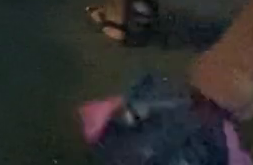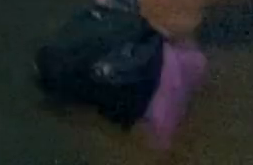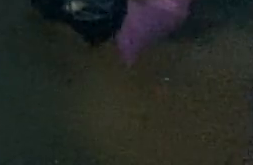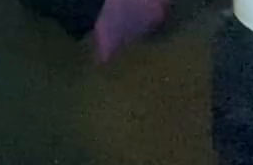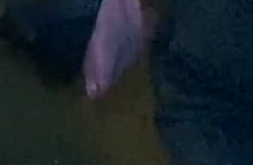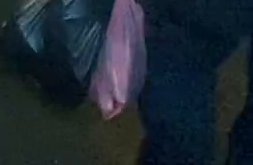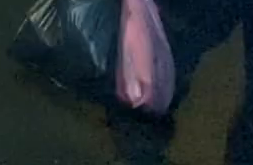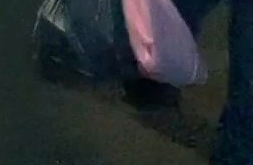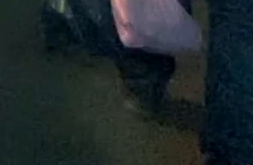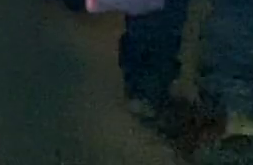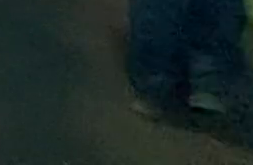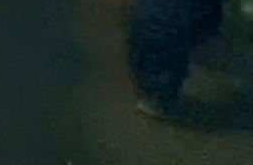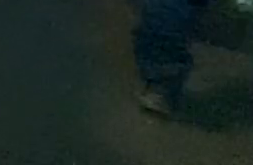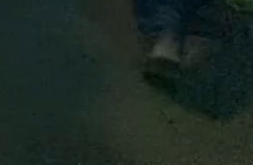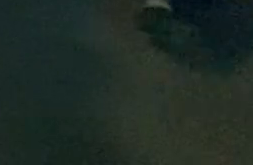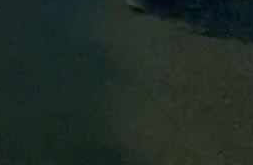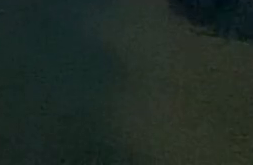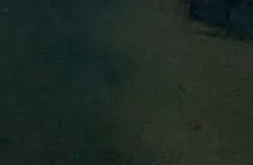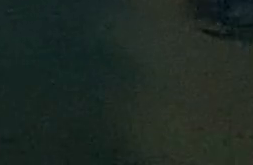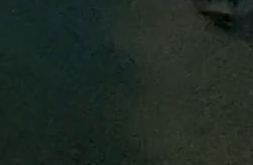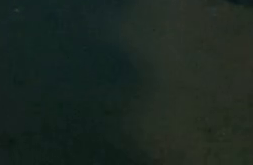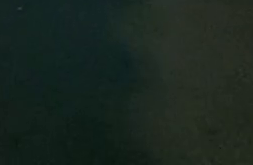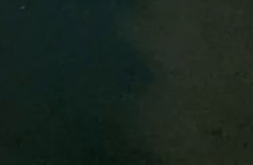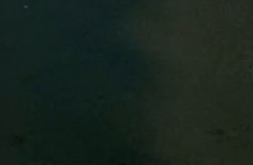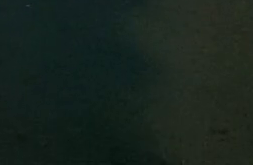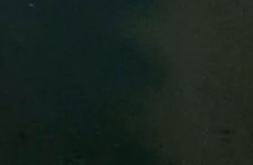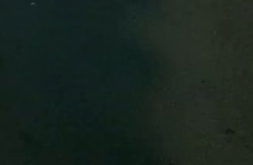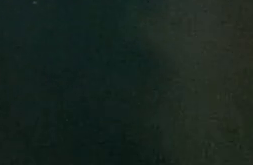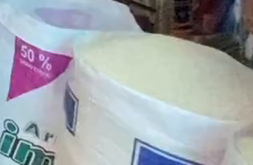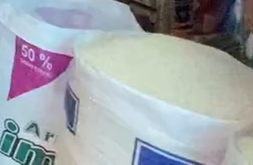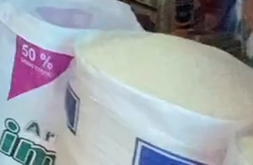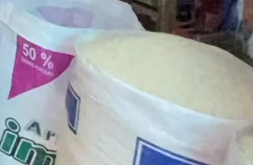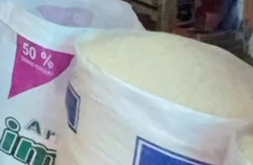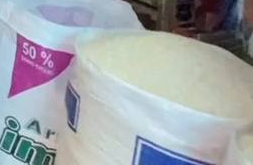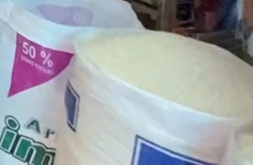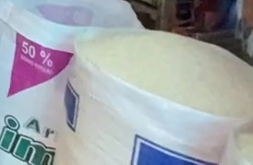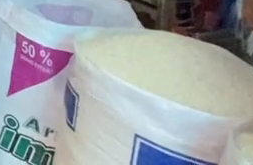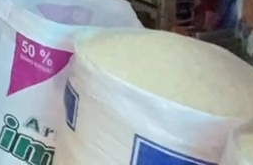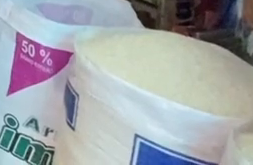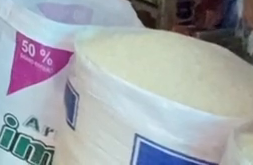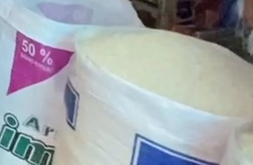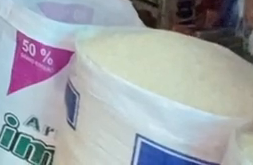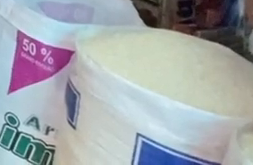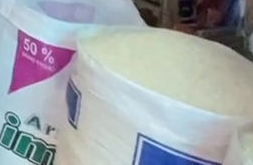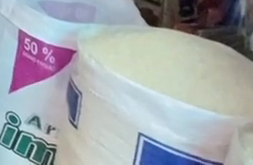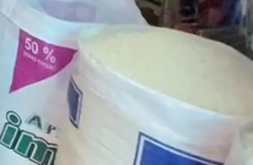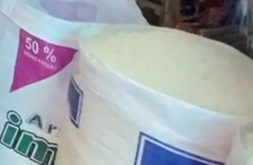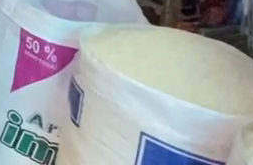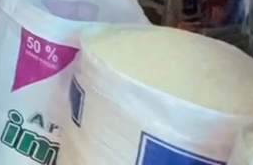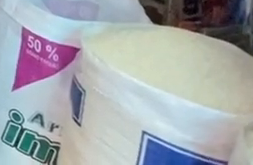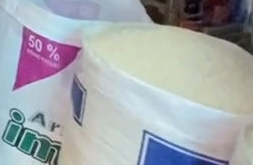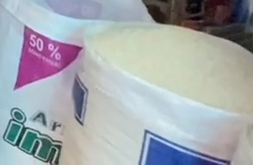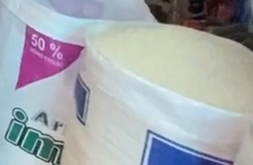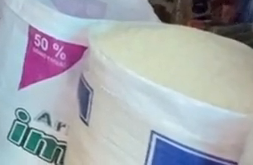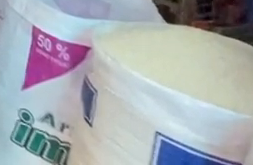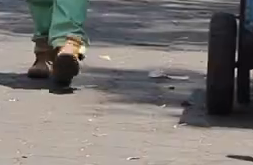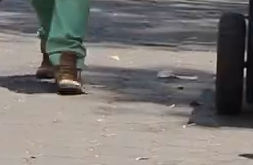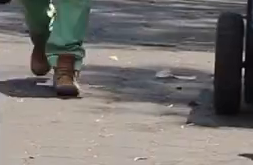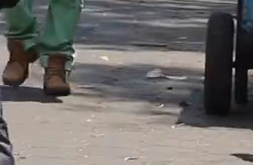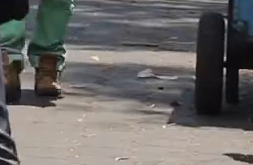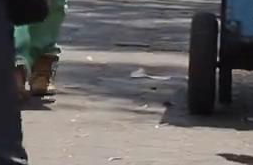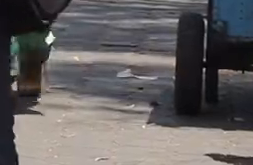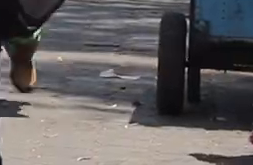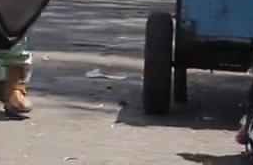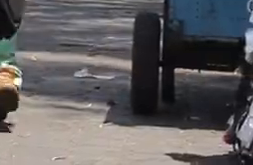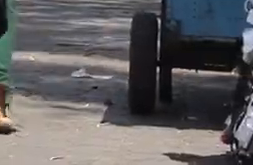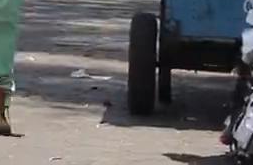el queso seco y algunos perecederos han incrementado de costo. Según datos del Instituto Nacional de Información de Desarrollo, INIDE, el valor